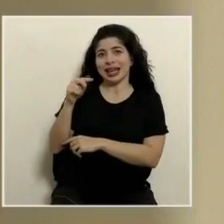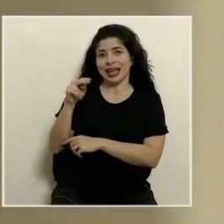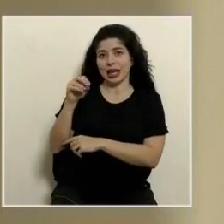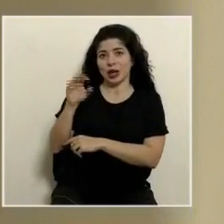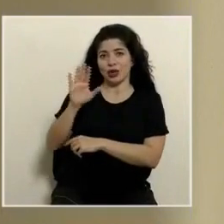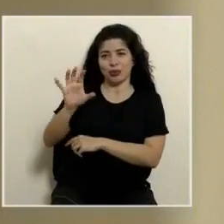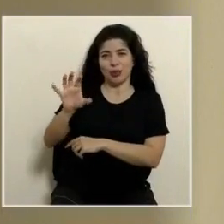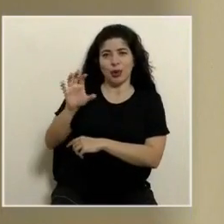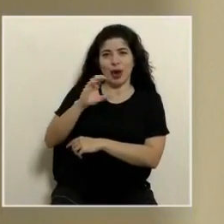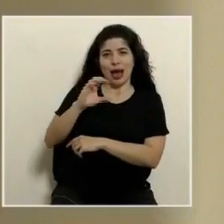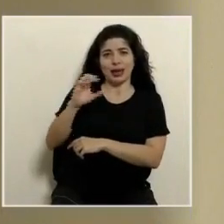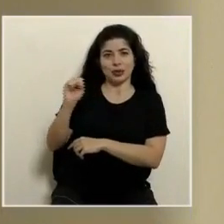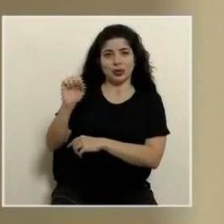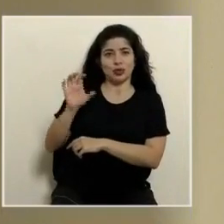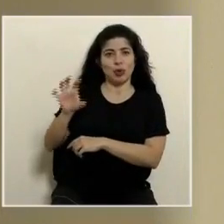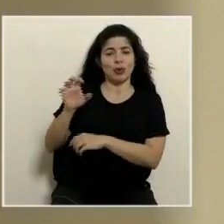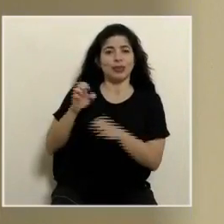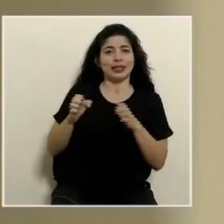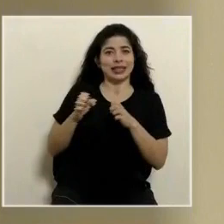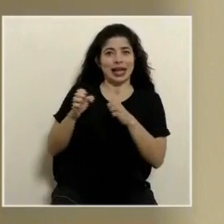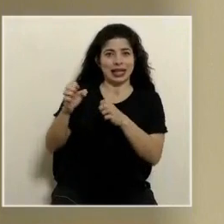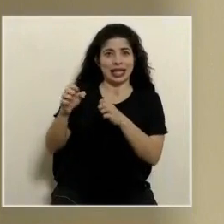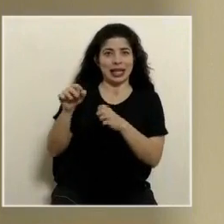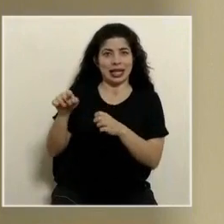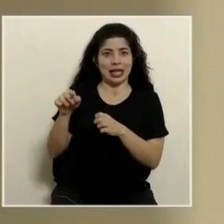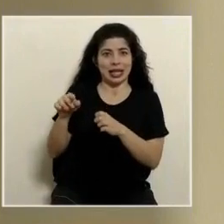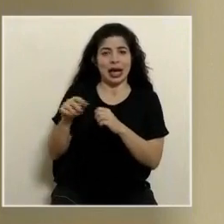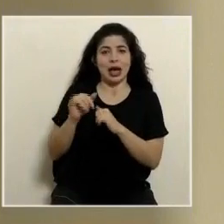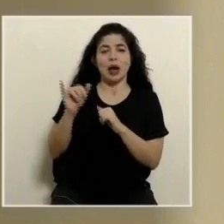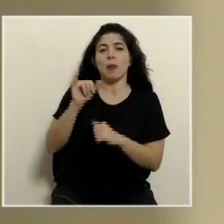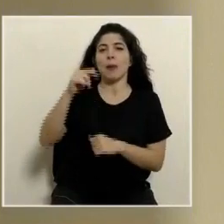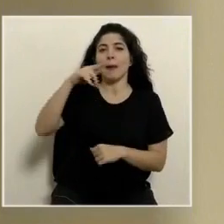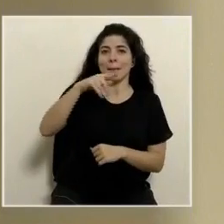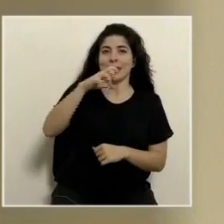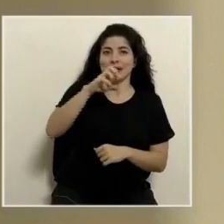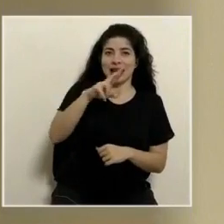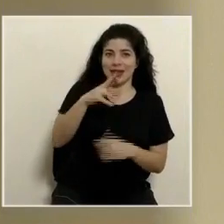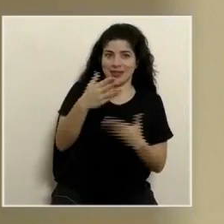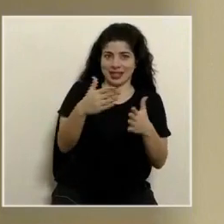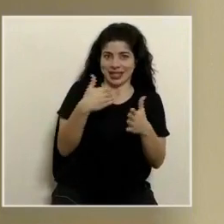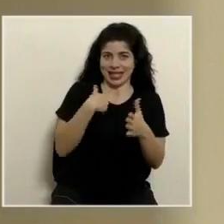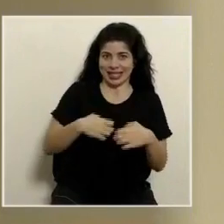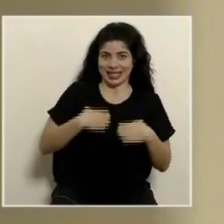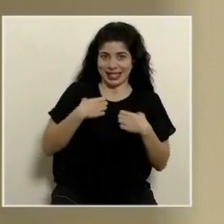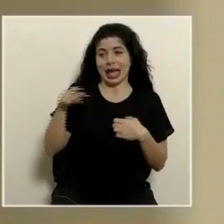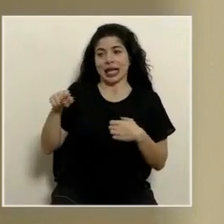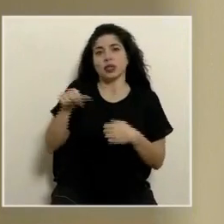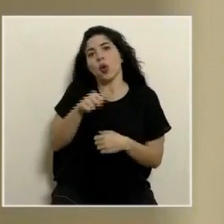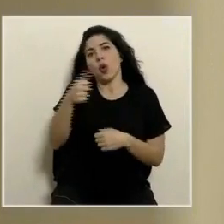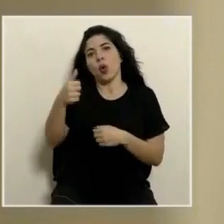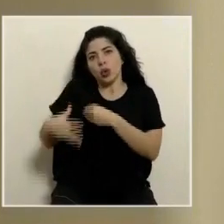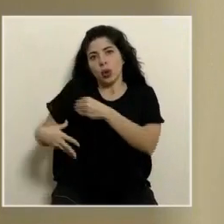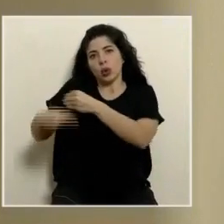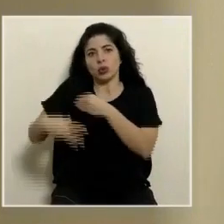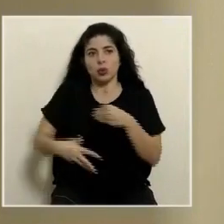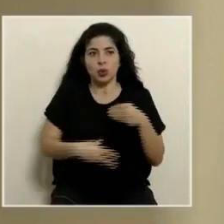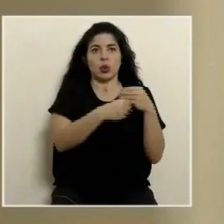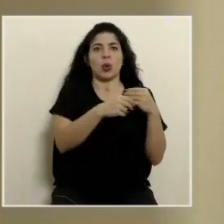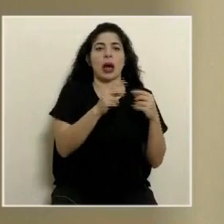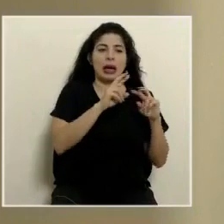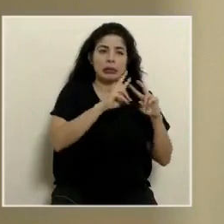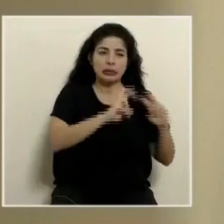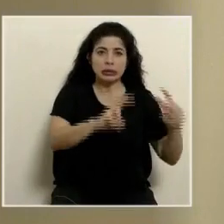de la Caja Costarricense del Seguro Social, como las pruebas PCR, que ya son de conocimiento. Don Daniel Salas